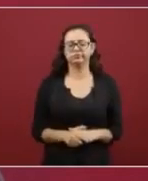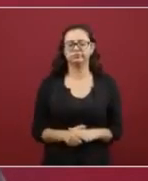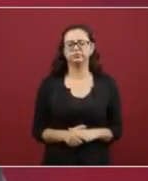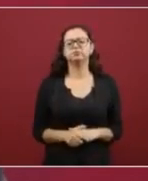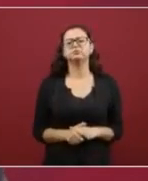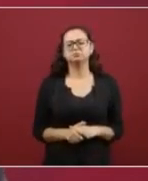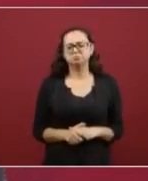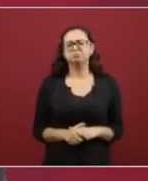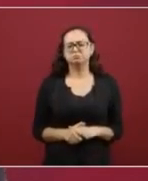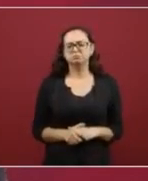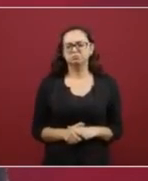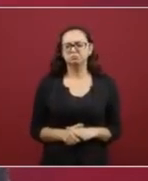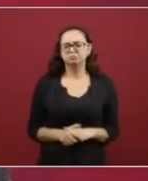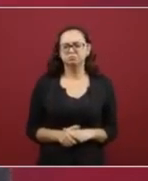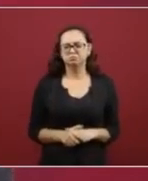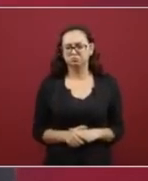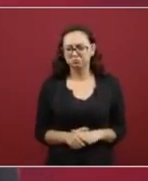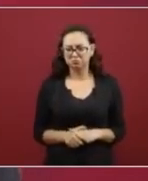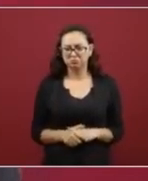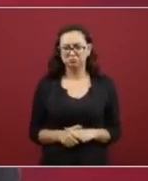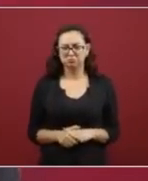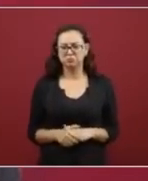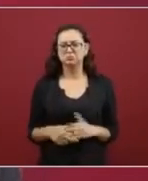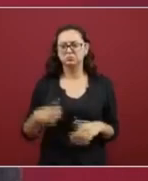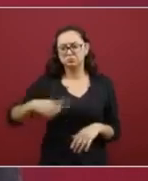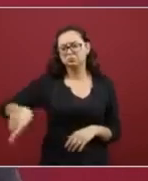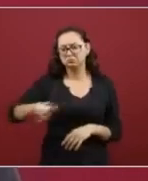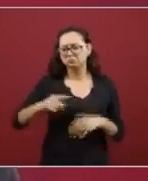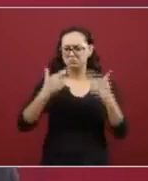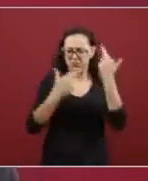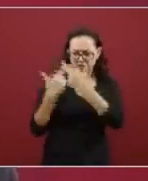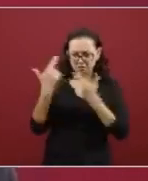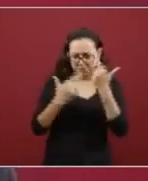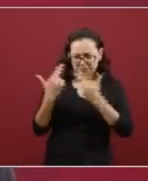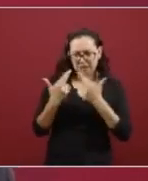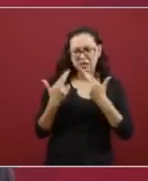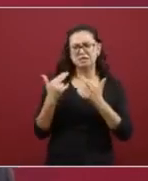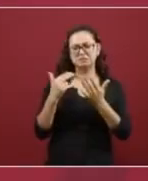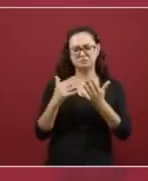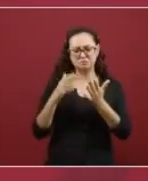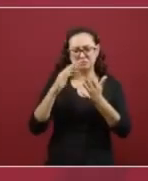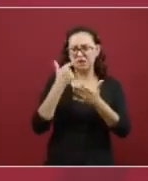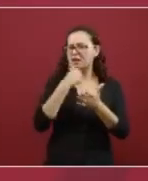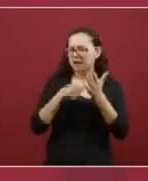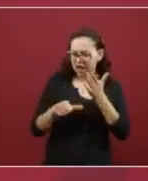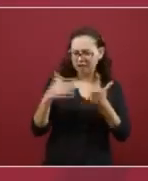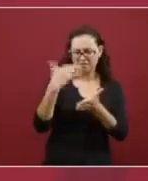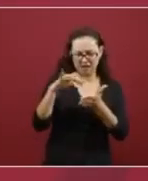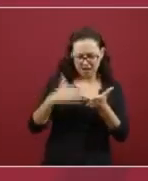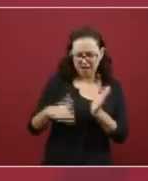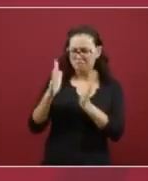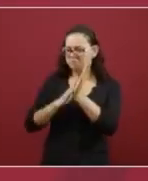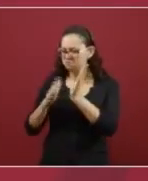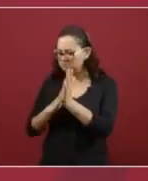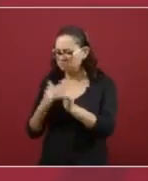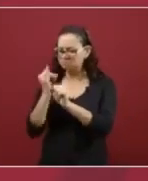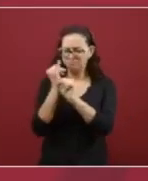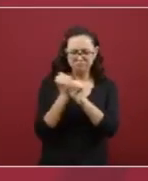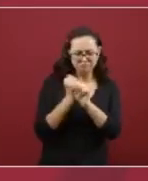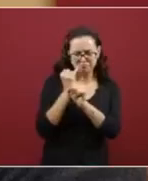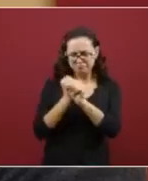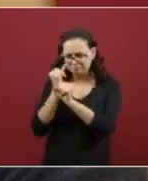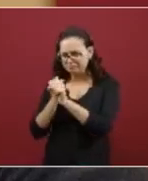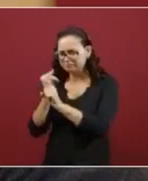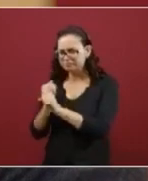se van a revisar estos documentos, la carta, la investigación que